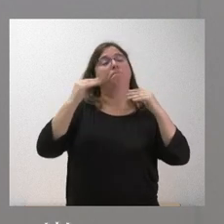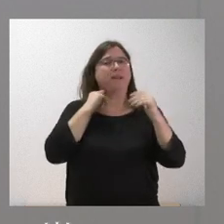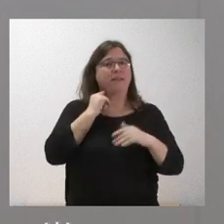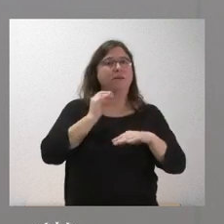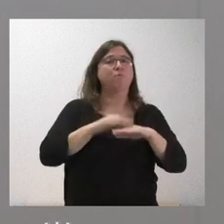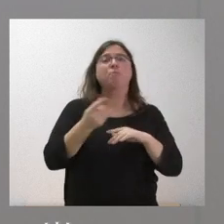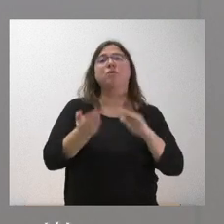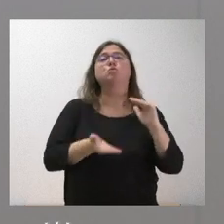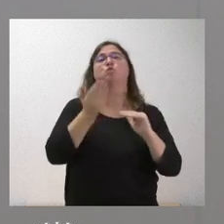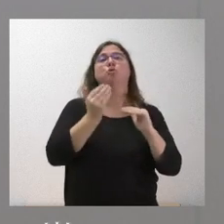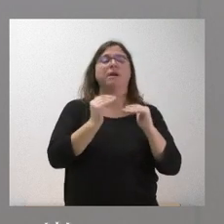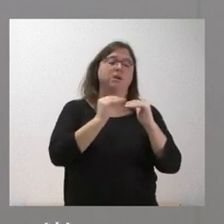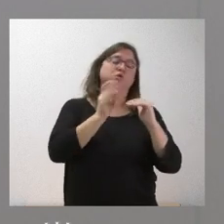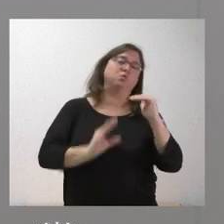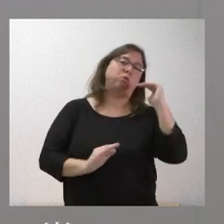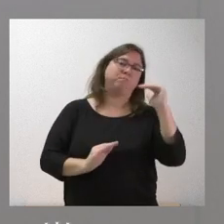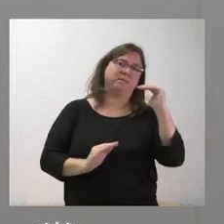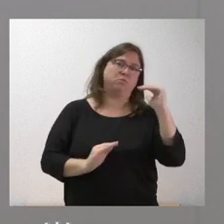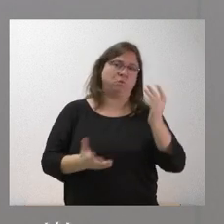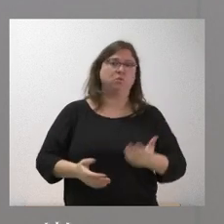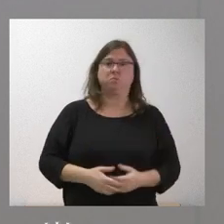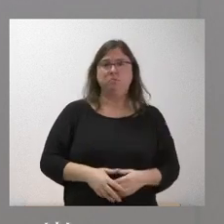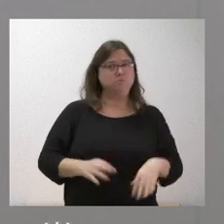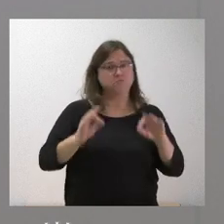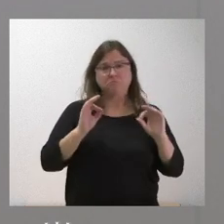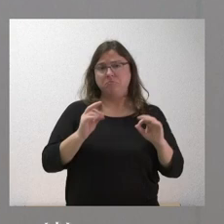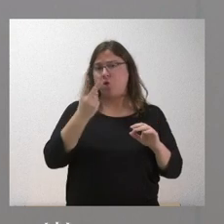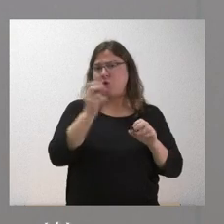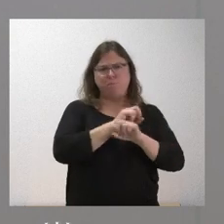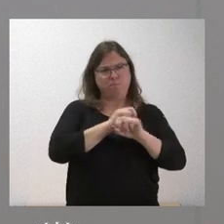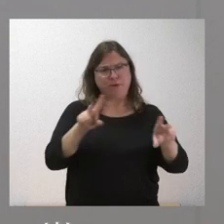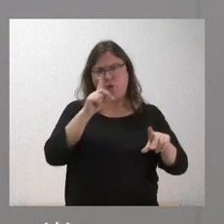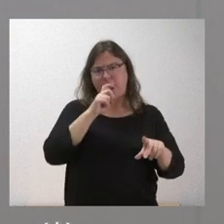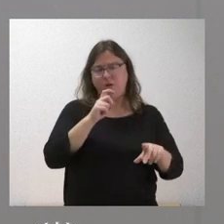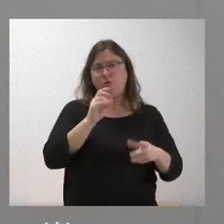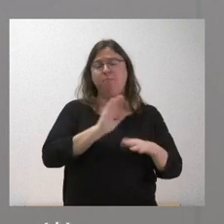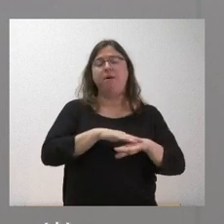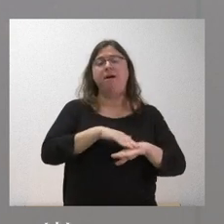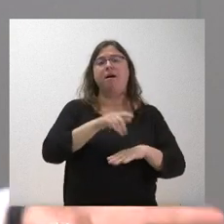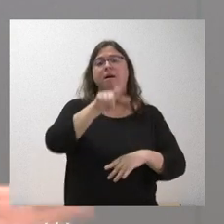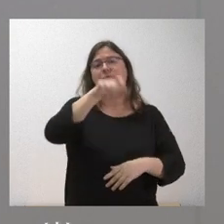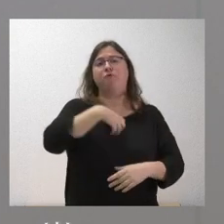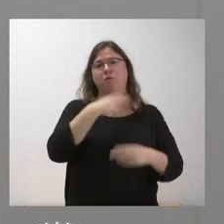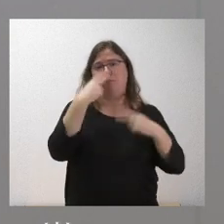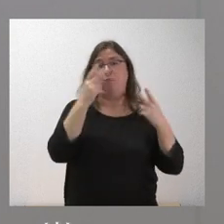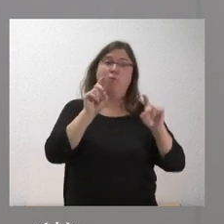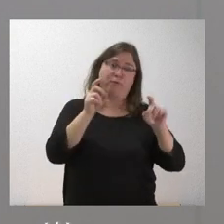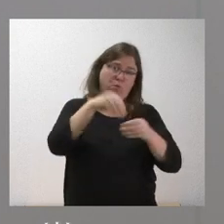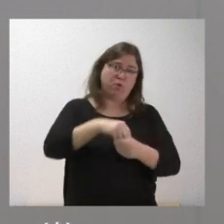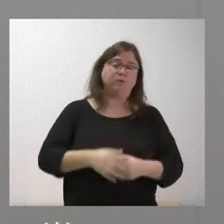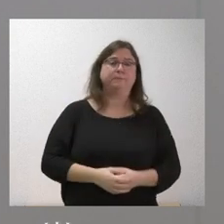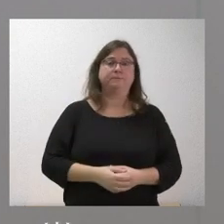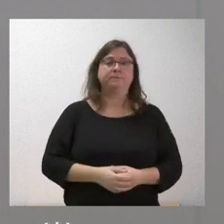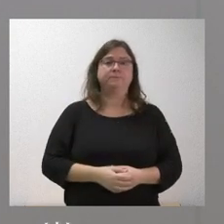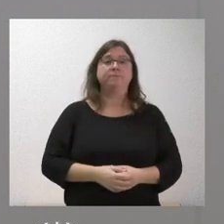de poder adquisitivo en estos últimos años recientemente estos han sido los dos peores años para los empleados públicos para los docentes también qué hace la